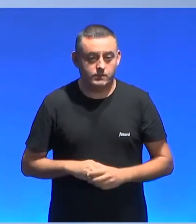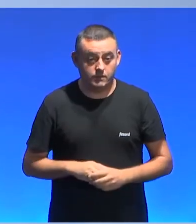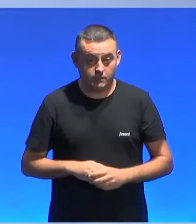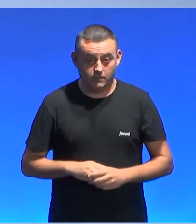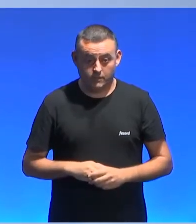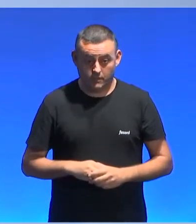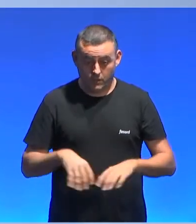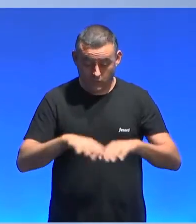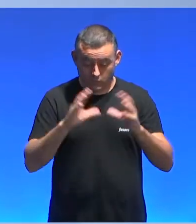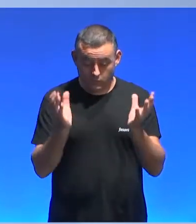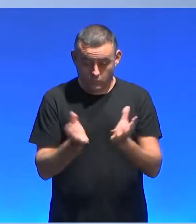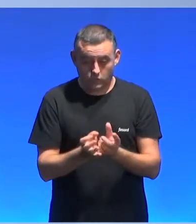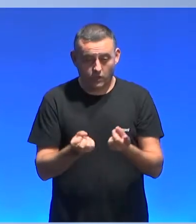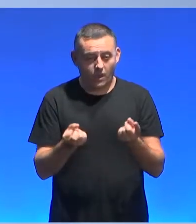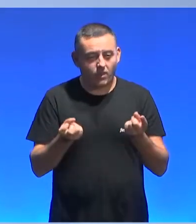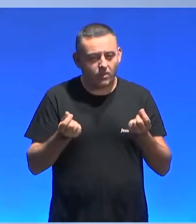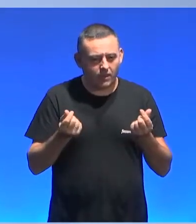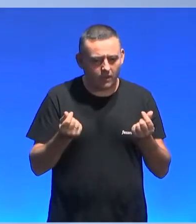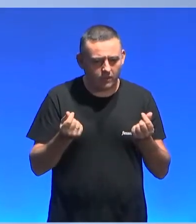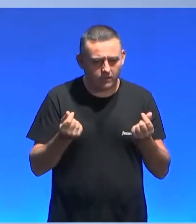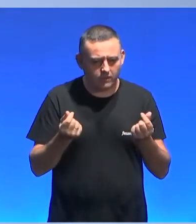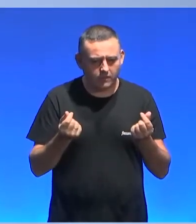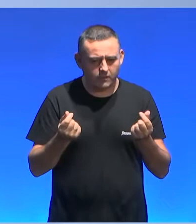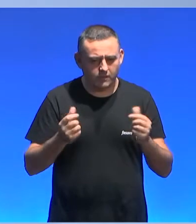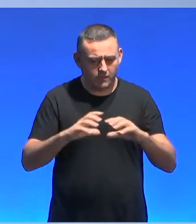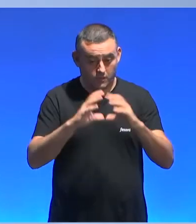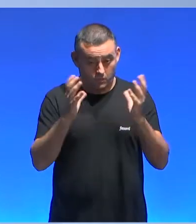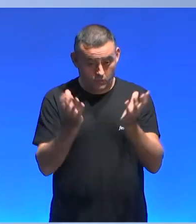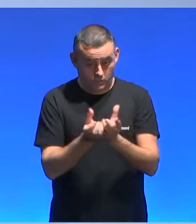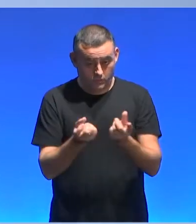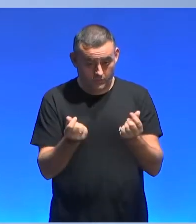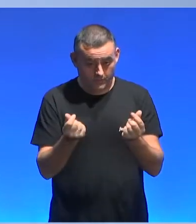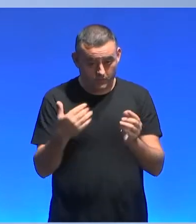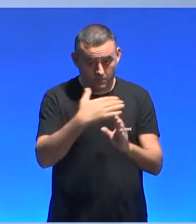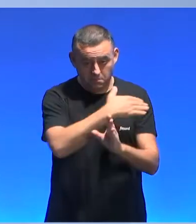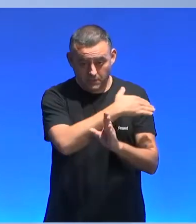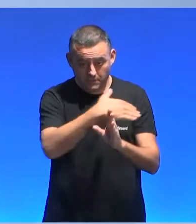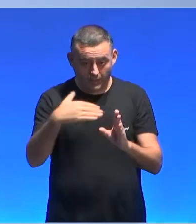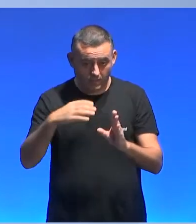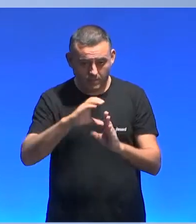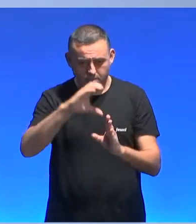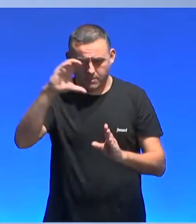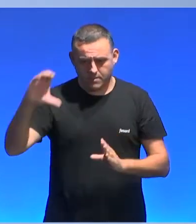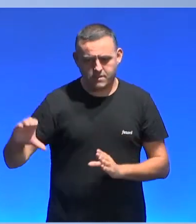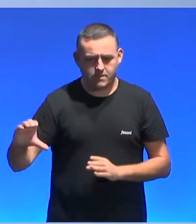mitad de la riqueza de todo el mundo. Y esto es